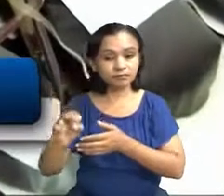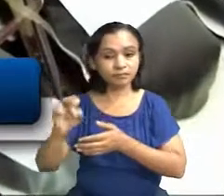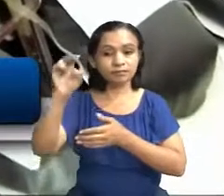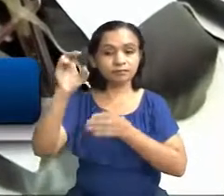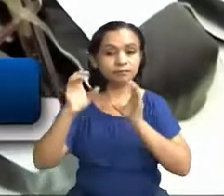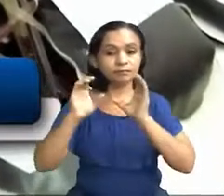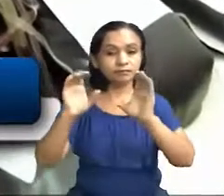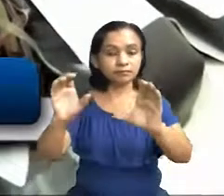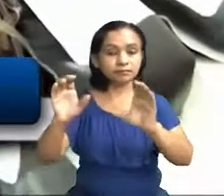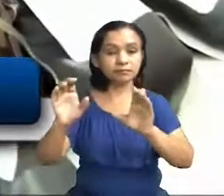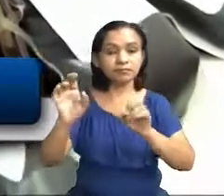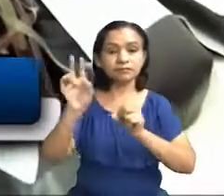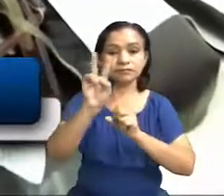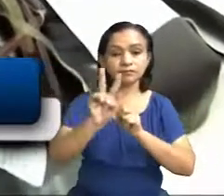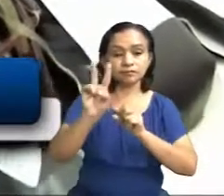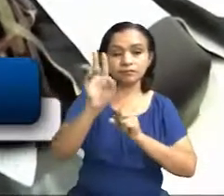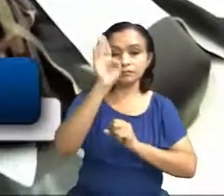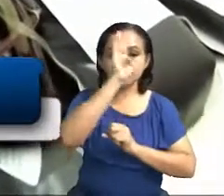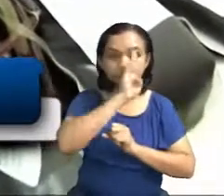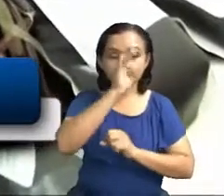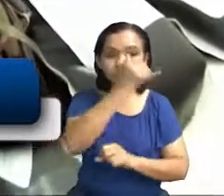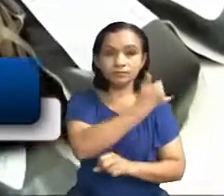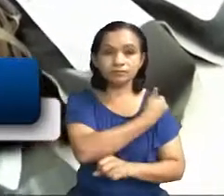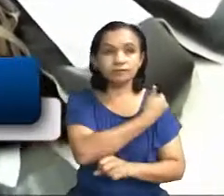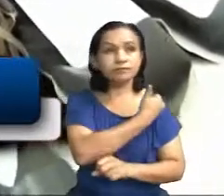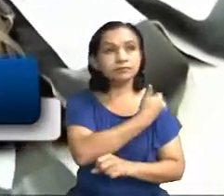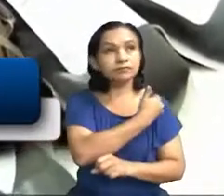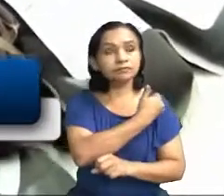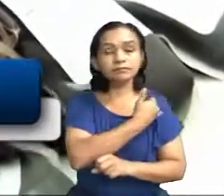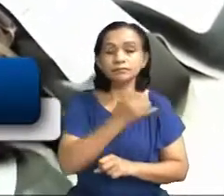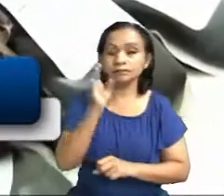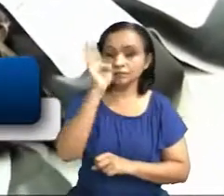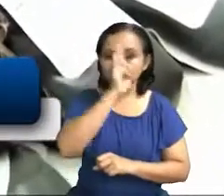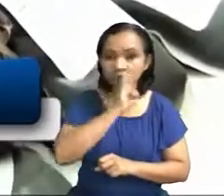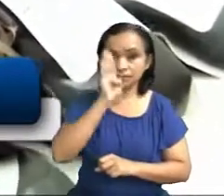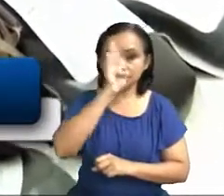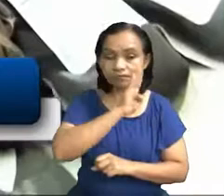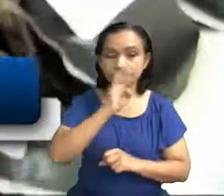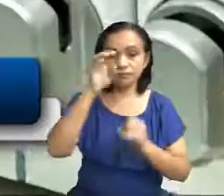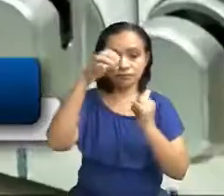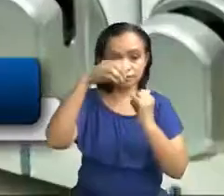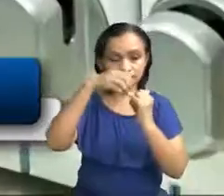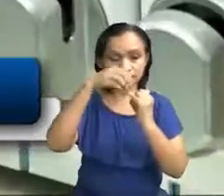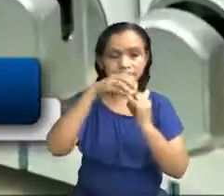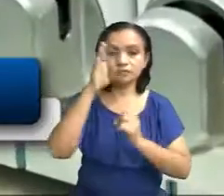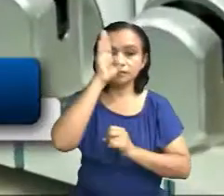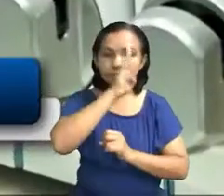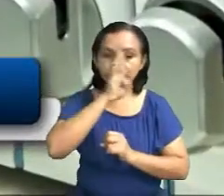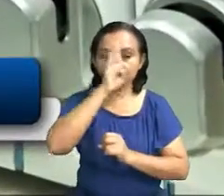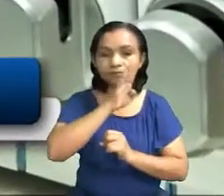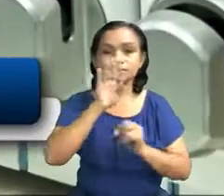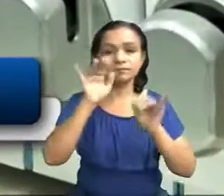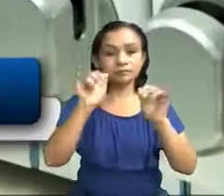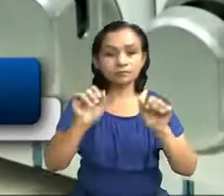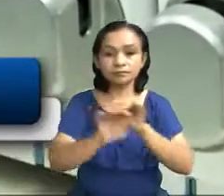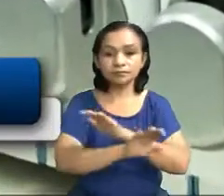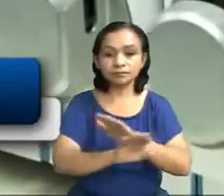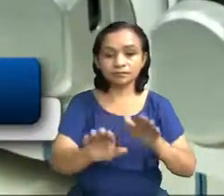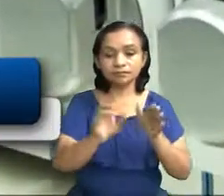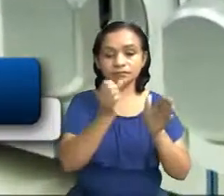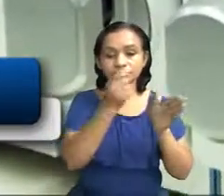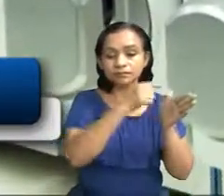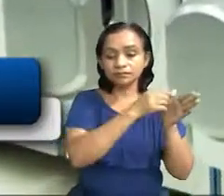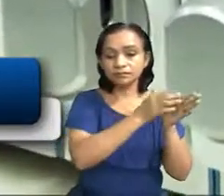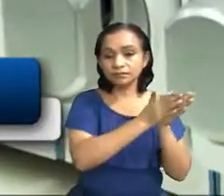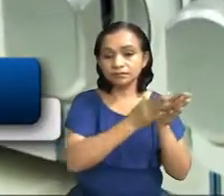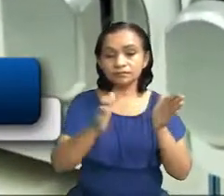en Bluefield el día viernes colectamos en el hospital de Bluefield y en Inatec de Bluefield también. Finalmente esta semana estamos